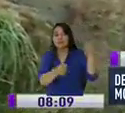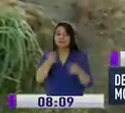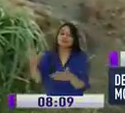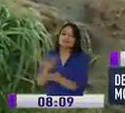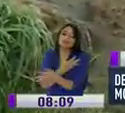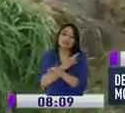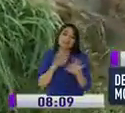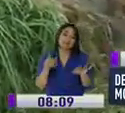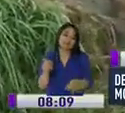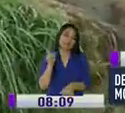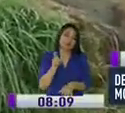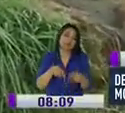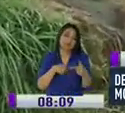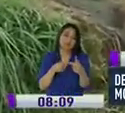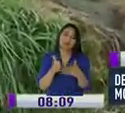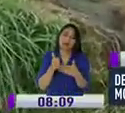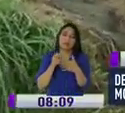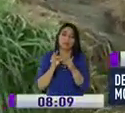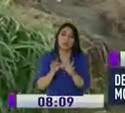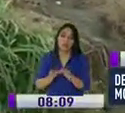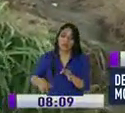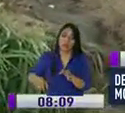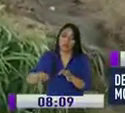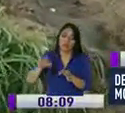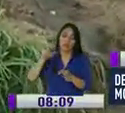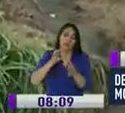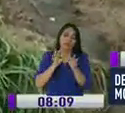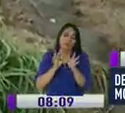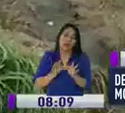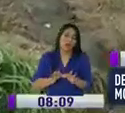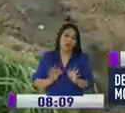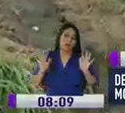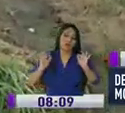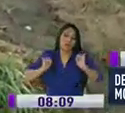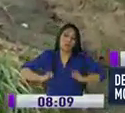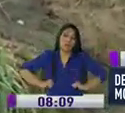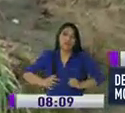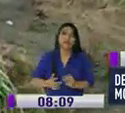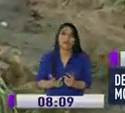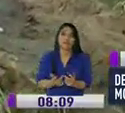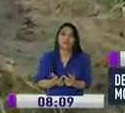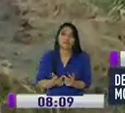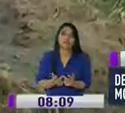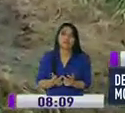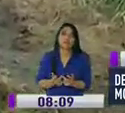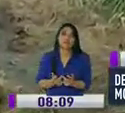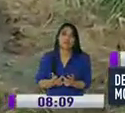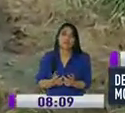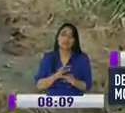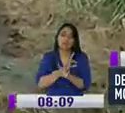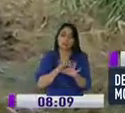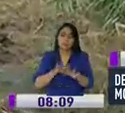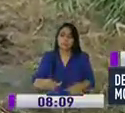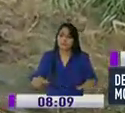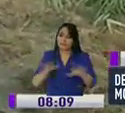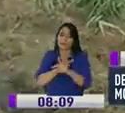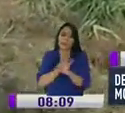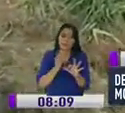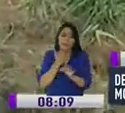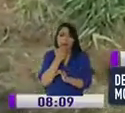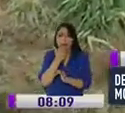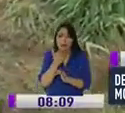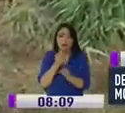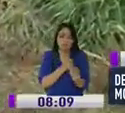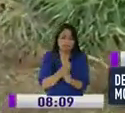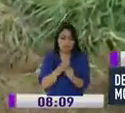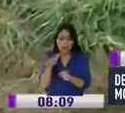nosotros necesitamos y que nos ayuden con las gradas para poder tener ya más limpio esto, no sé, podemos hacer aunque sea